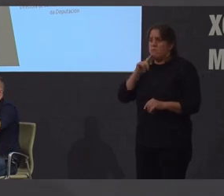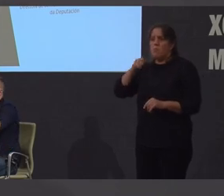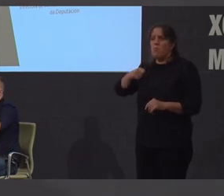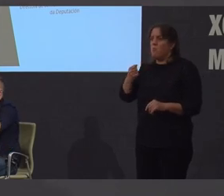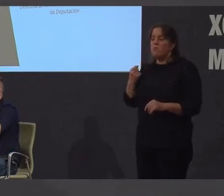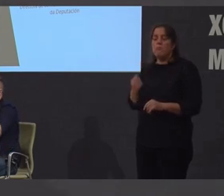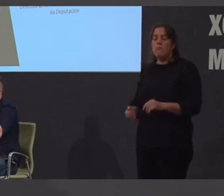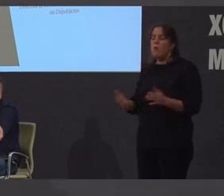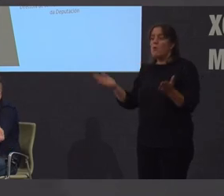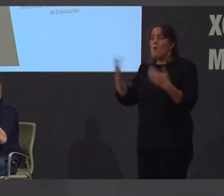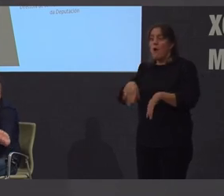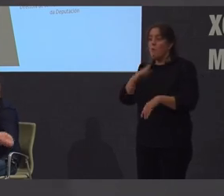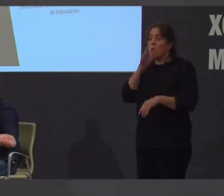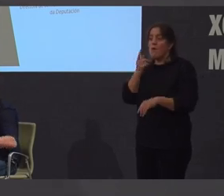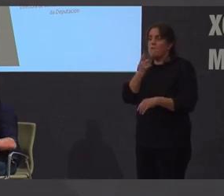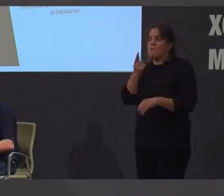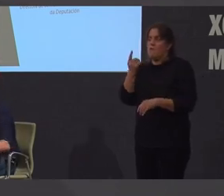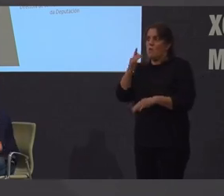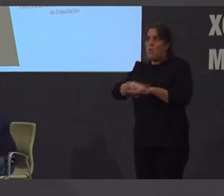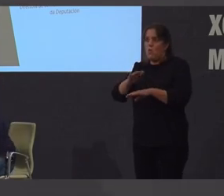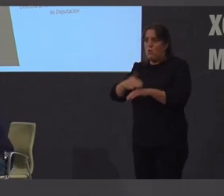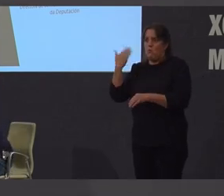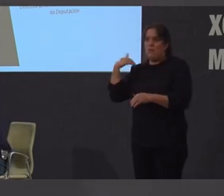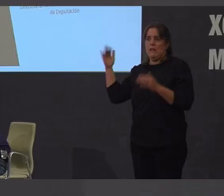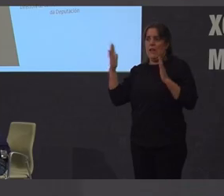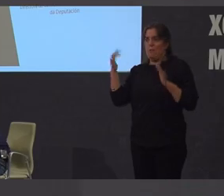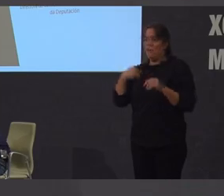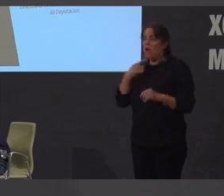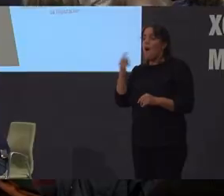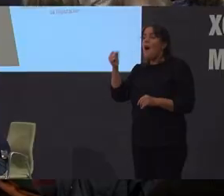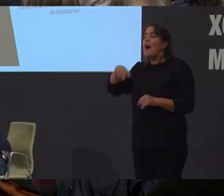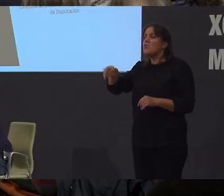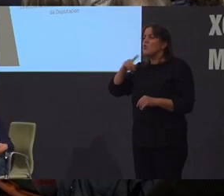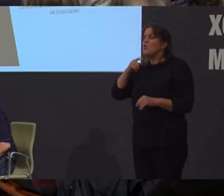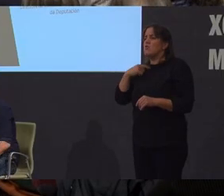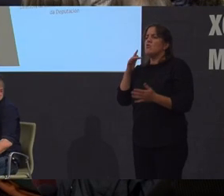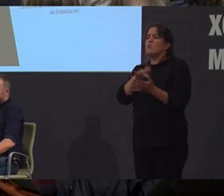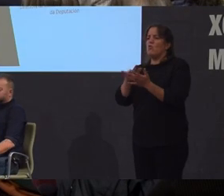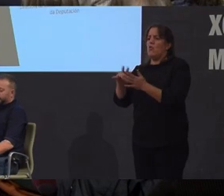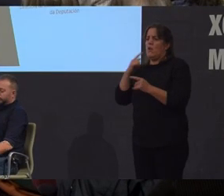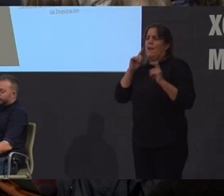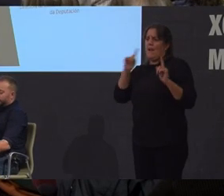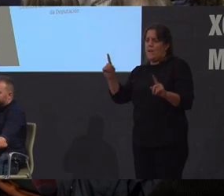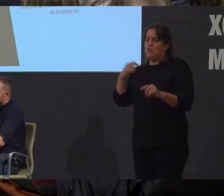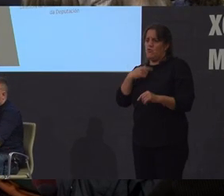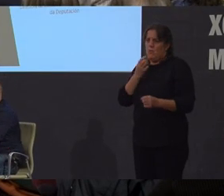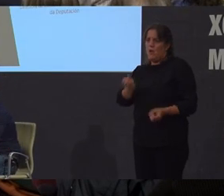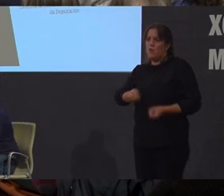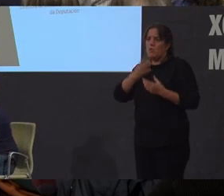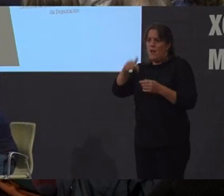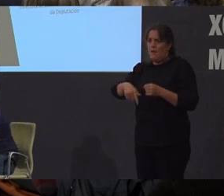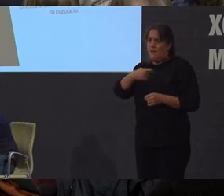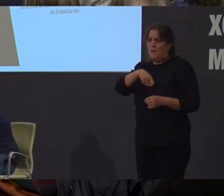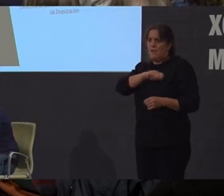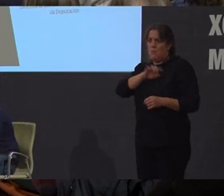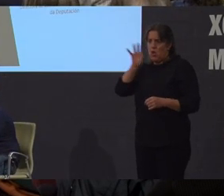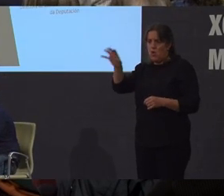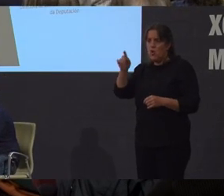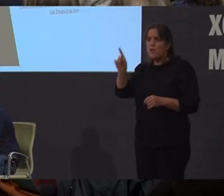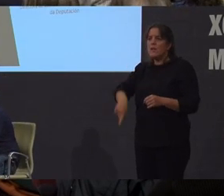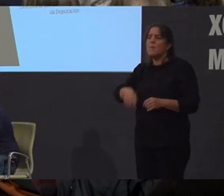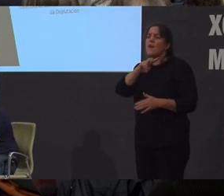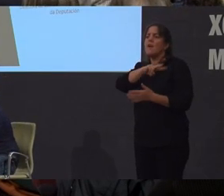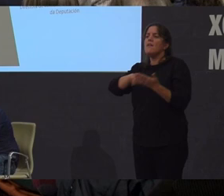extensión as súas culpas durante anos. Antonio creo que comentará algúns dos casos máis paradigmáticos que aconteceron no Estado español e que no noso caso